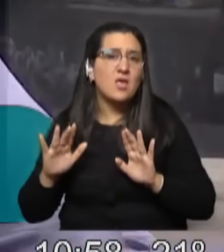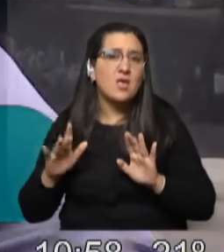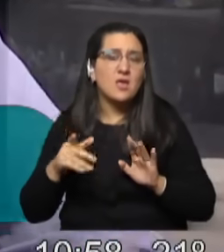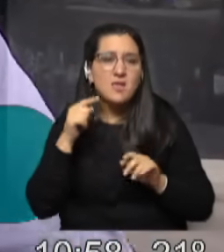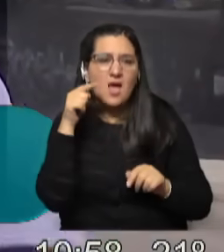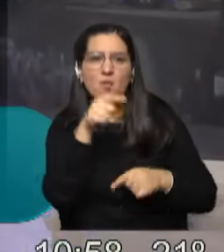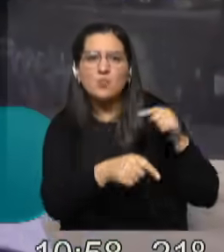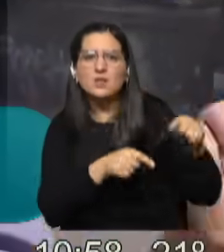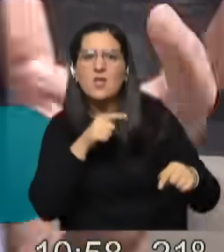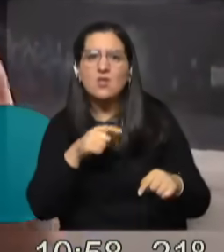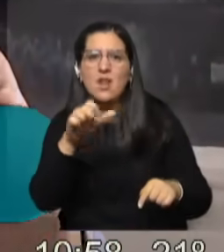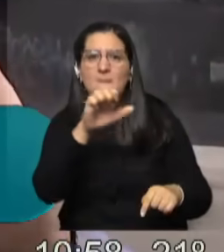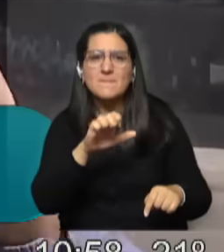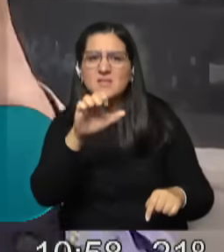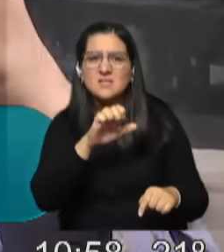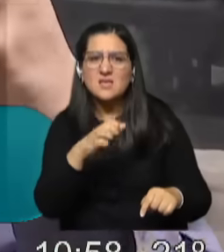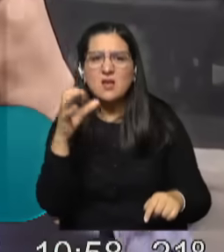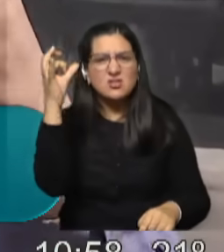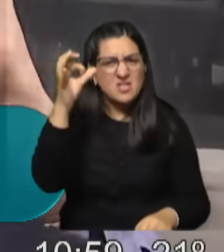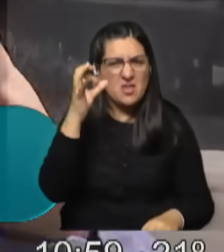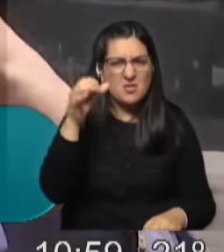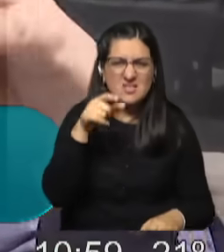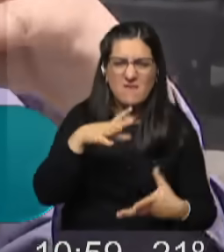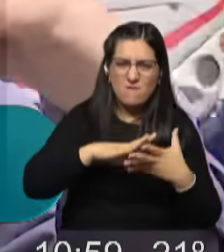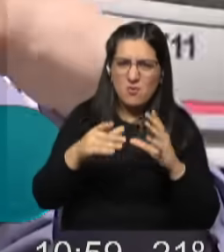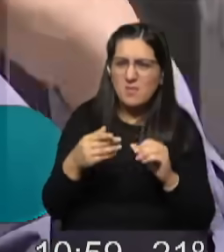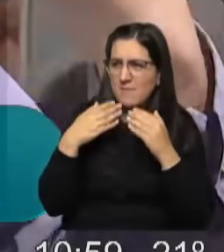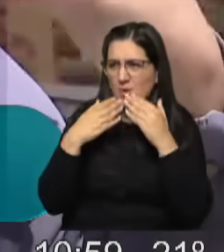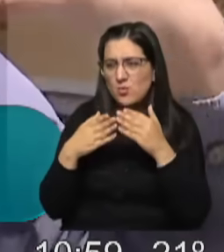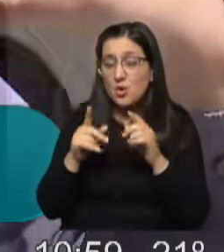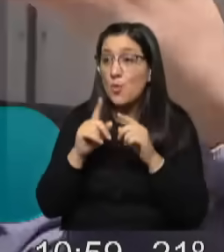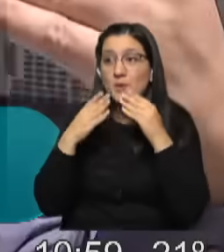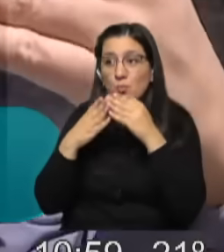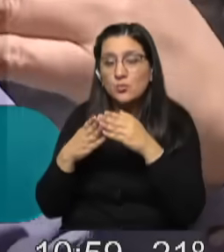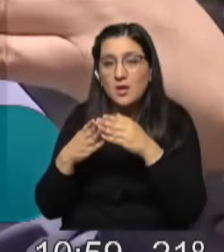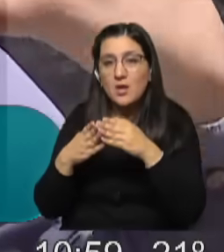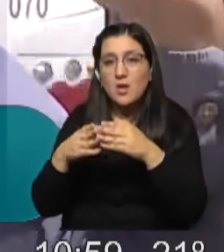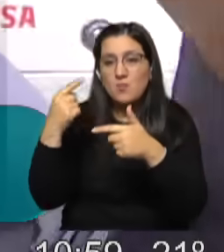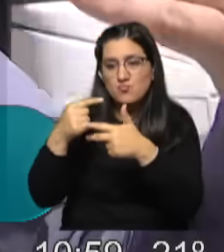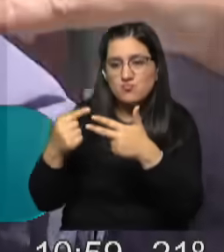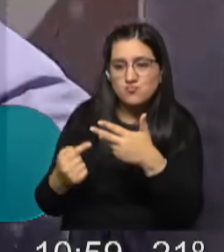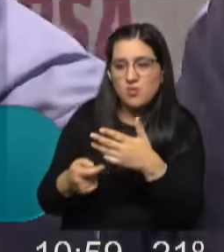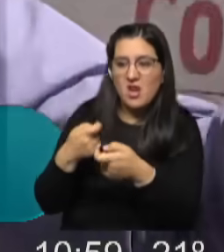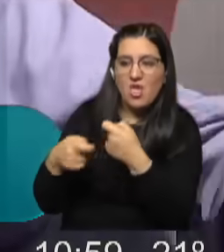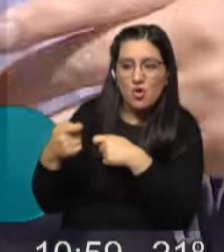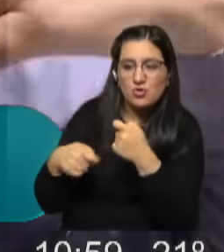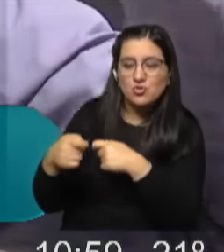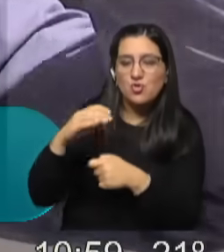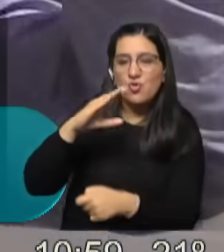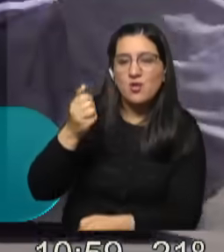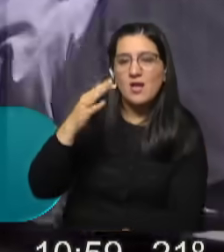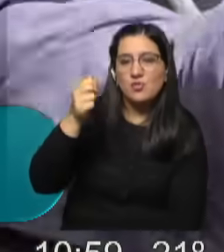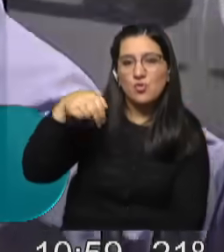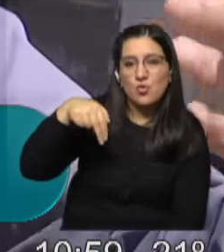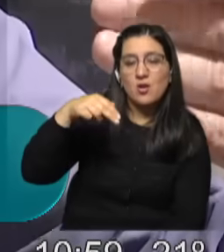apuntando a los senadores que fueron espiados. Resulta media extraña esa forma de preguntar. O sea, no pregunta por todo lo que fue el negocio con Catón Natí, la